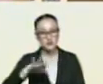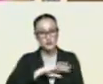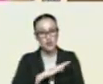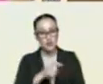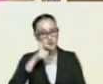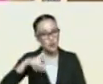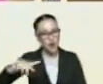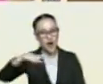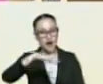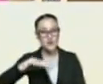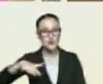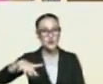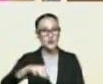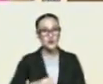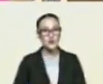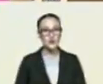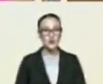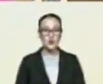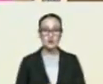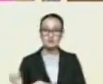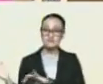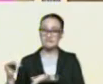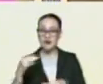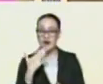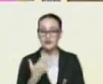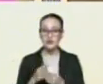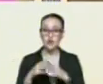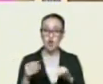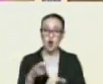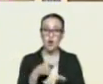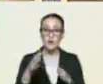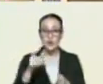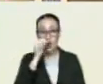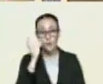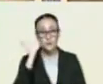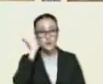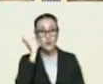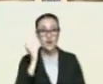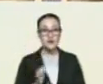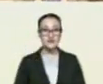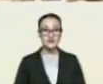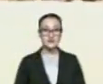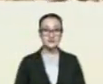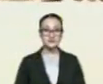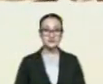recibir a los gobernadores y a las gobernadoras de Estado